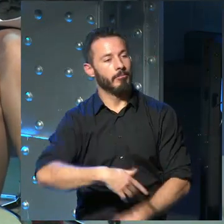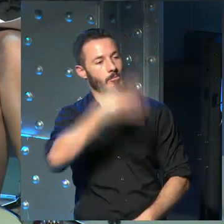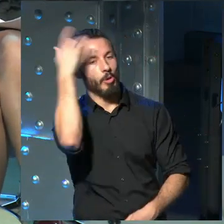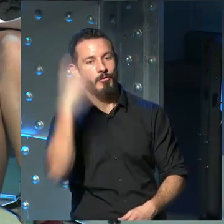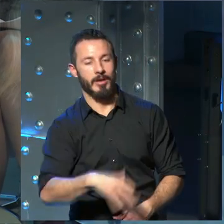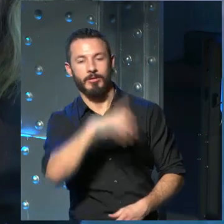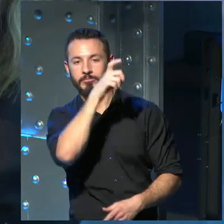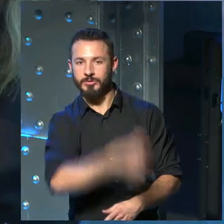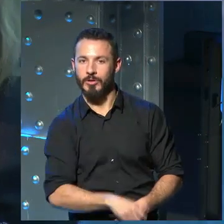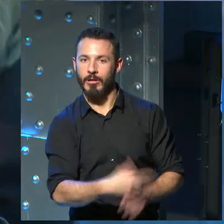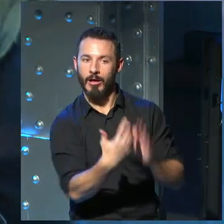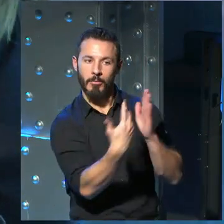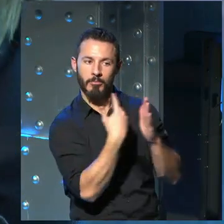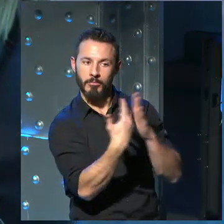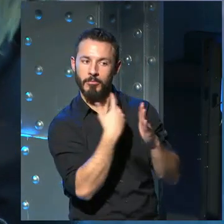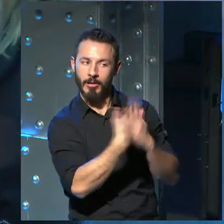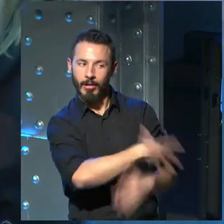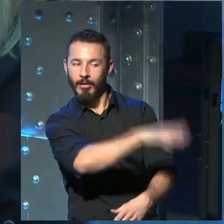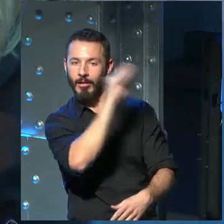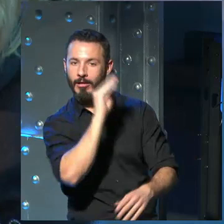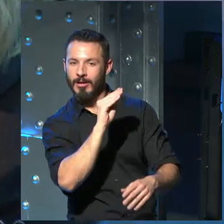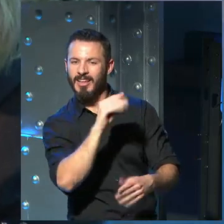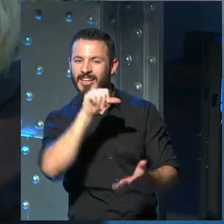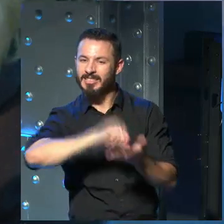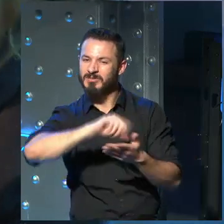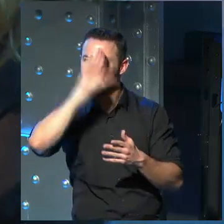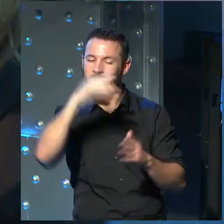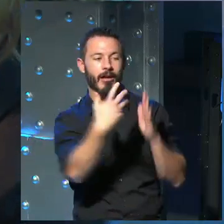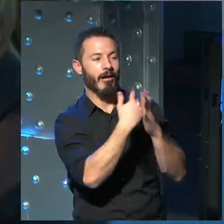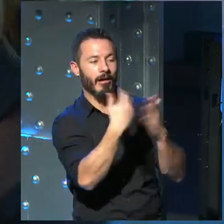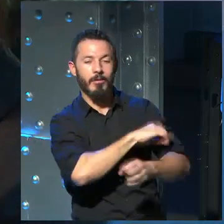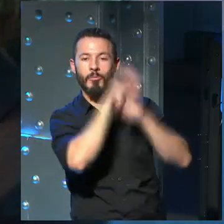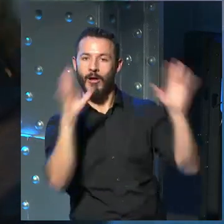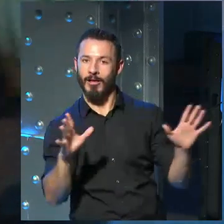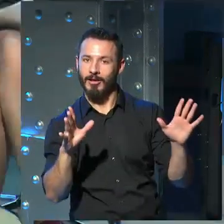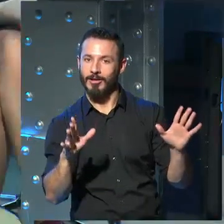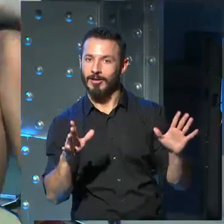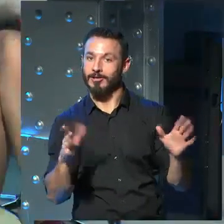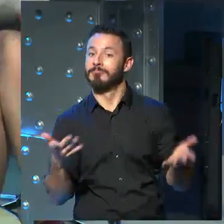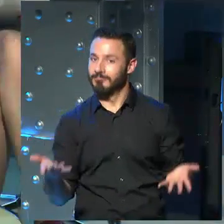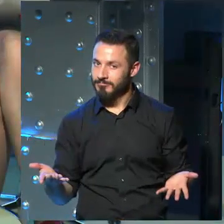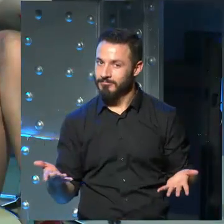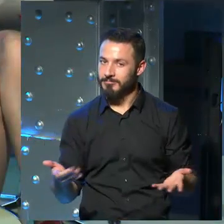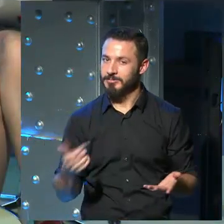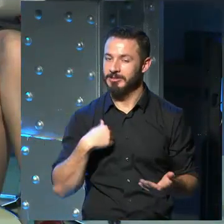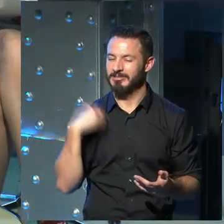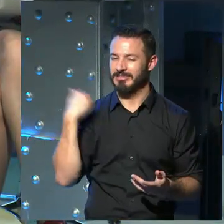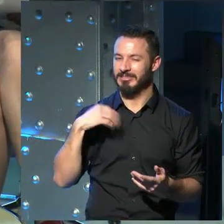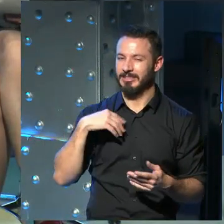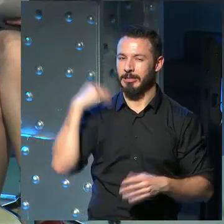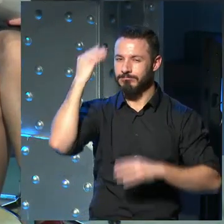explicado de una forma inteligible qué es esto de las Smart Cities. Y la verdad es que en aquel momento ya llevaba un tiempo,